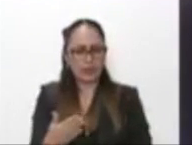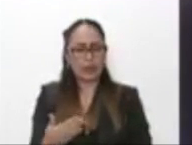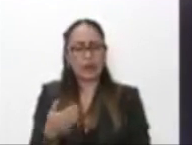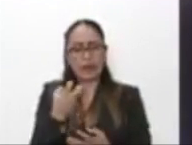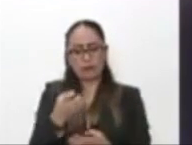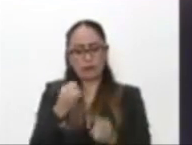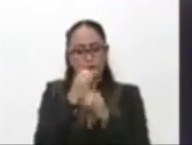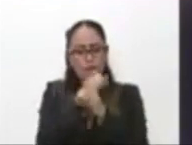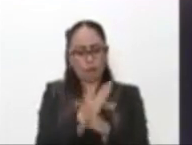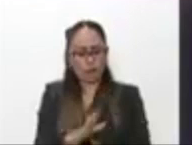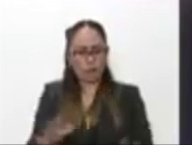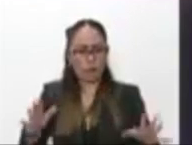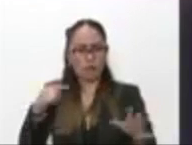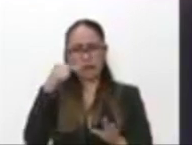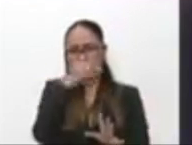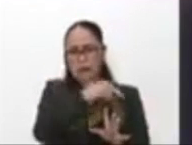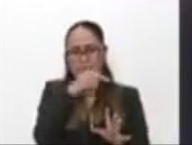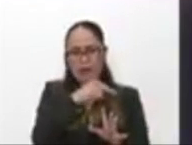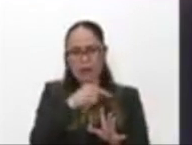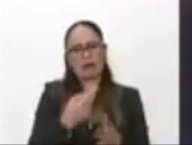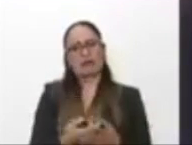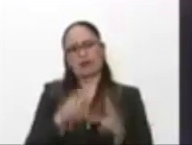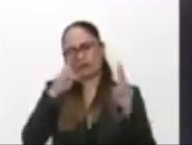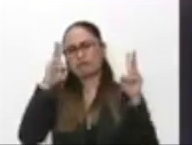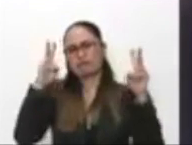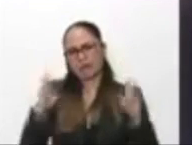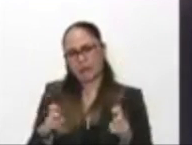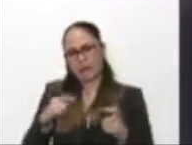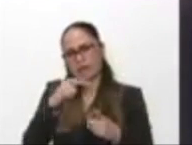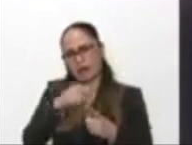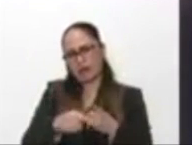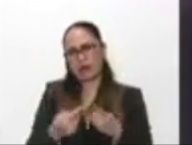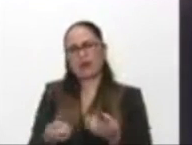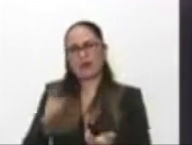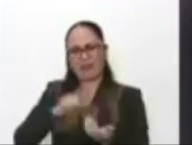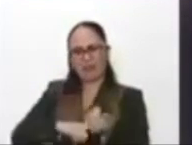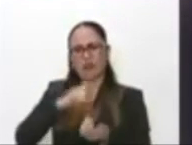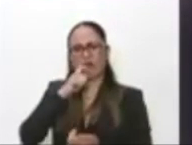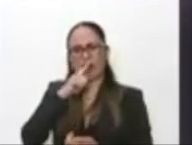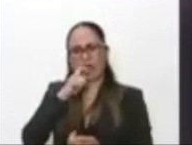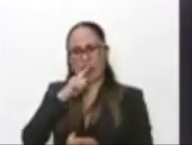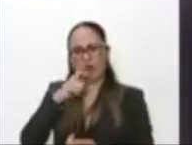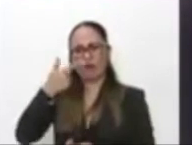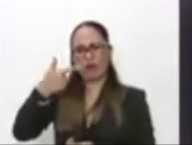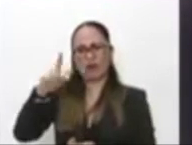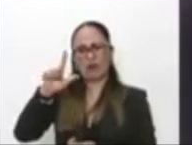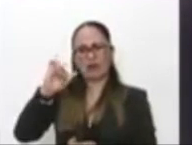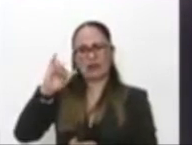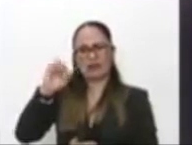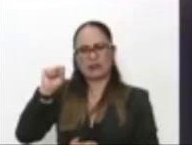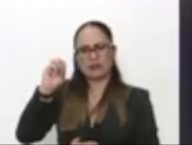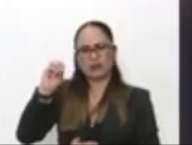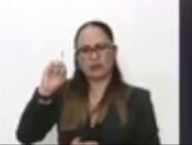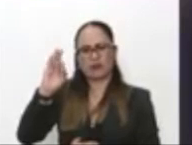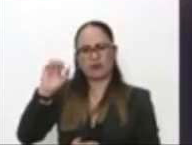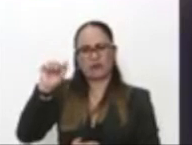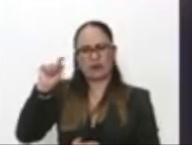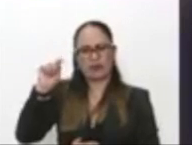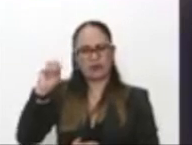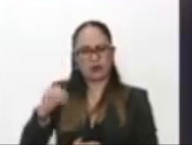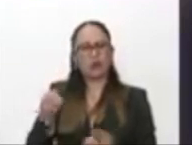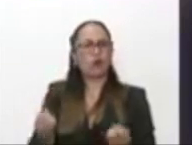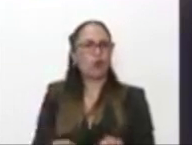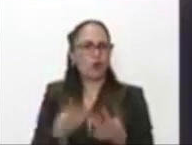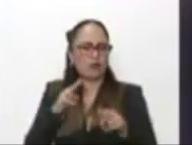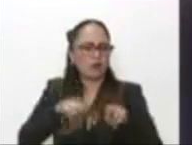generada por el sujeto obligado en relación con los cuerpos de agua del país y las concentraciones de glisofato